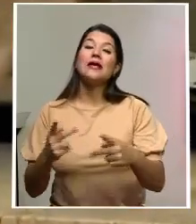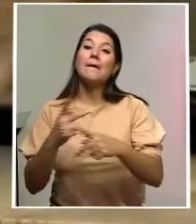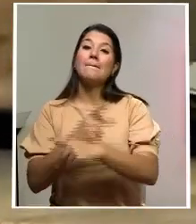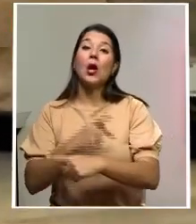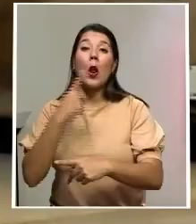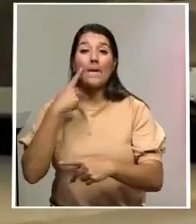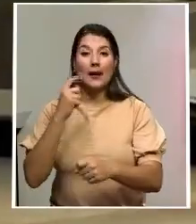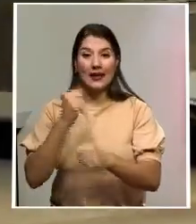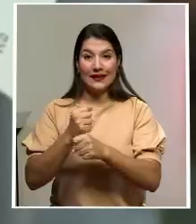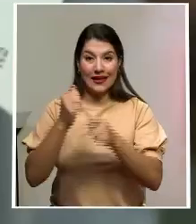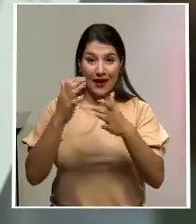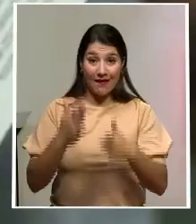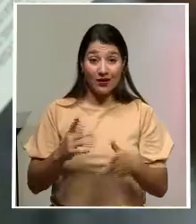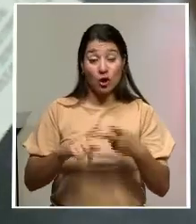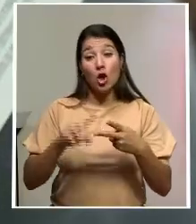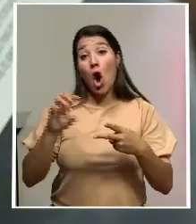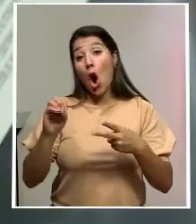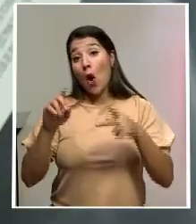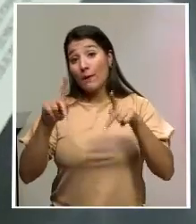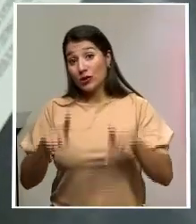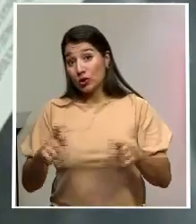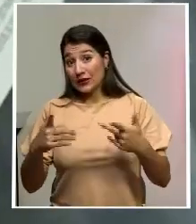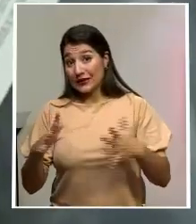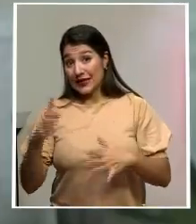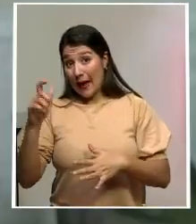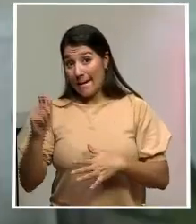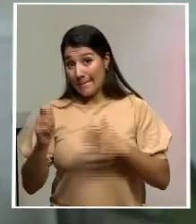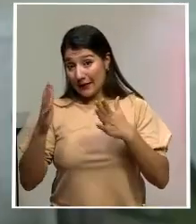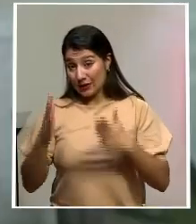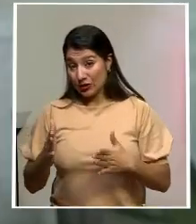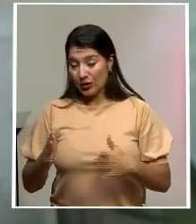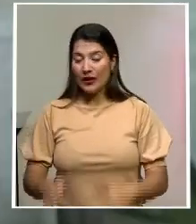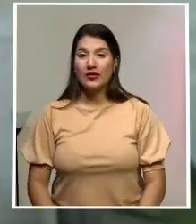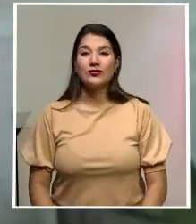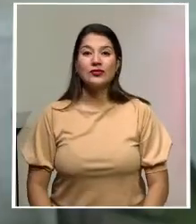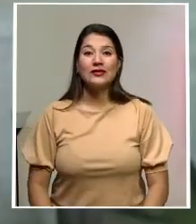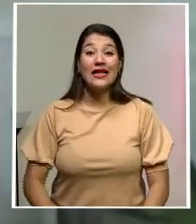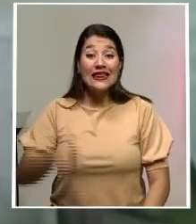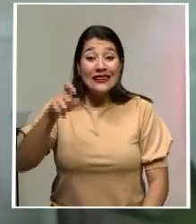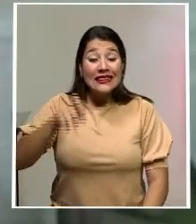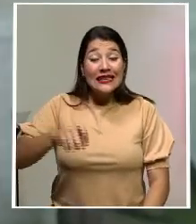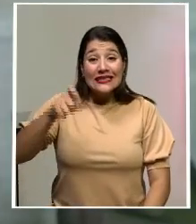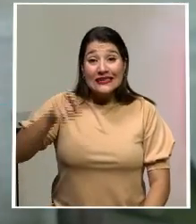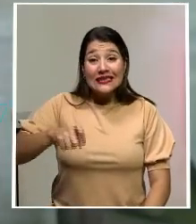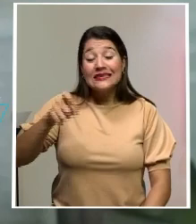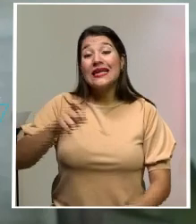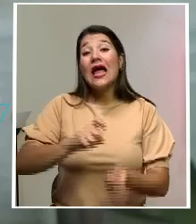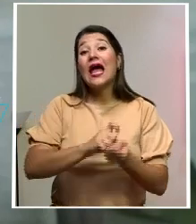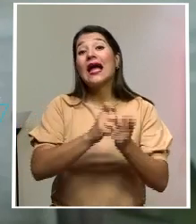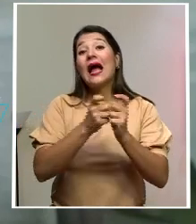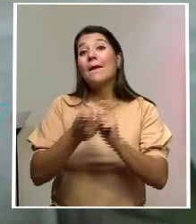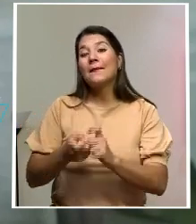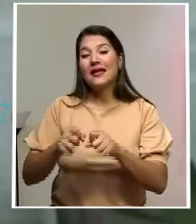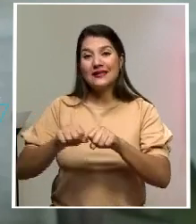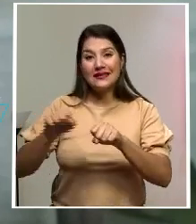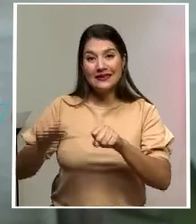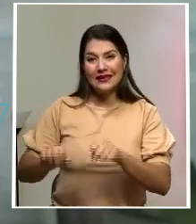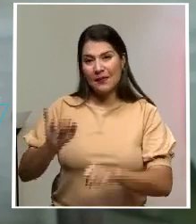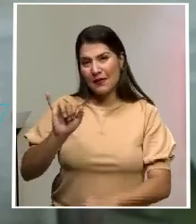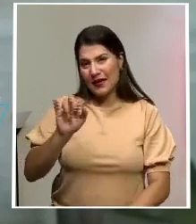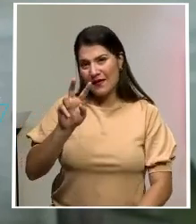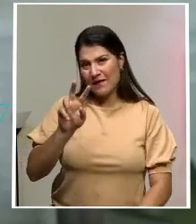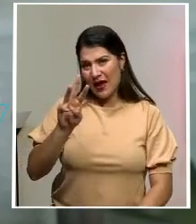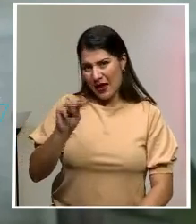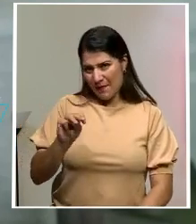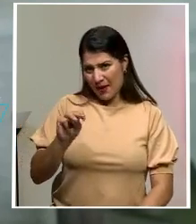trabajadores e incluso para los pensionados. La urgencia a la reforma al régimen de IBM se planteó hace más de